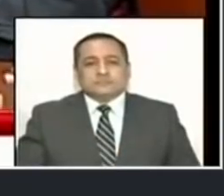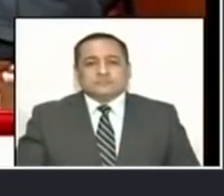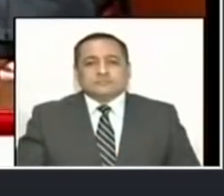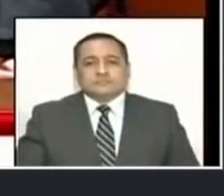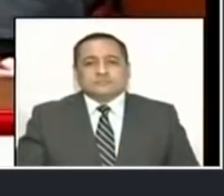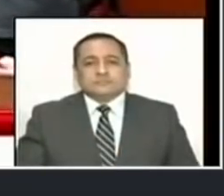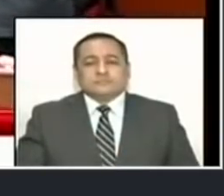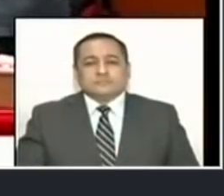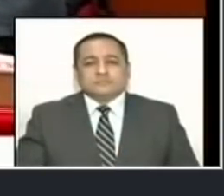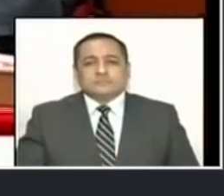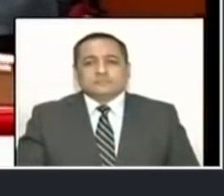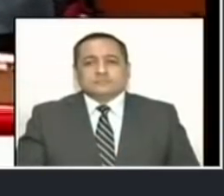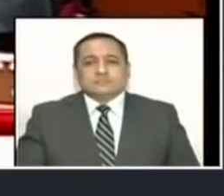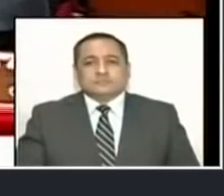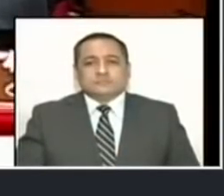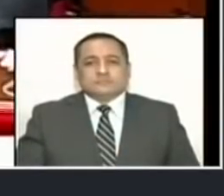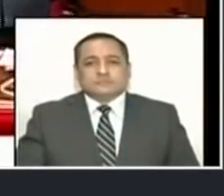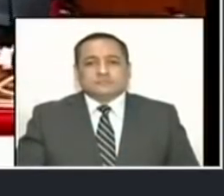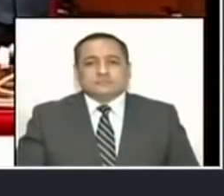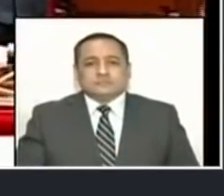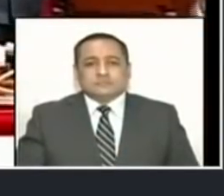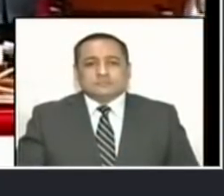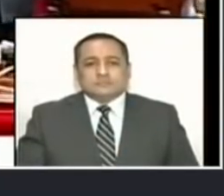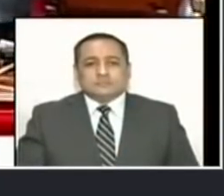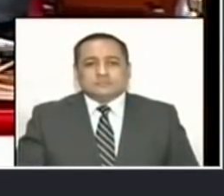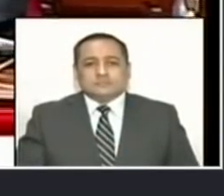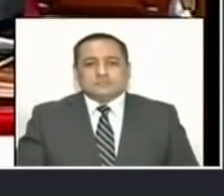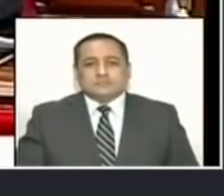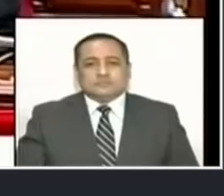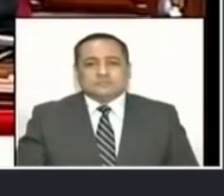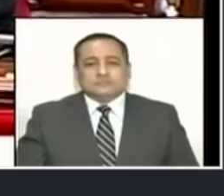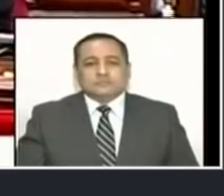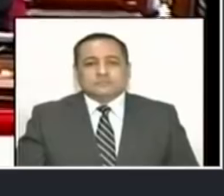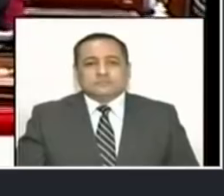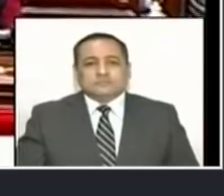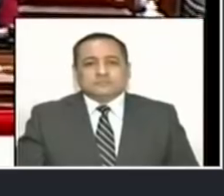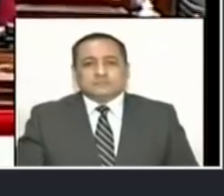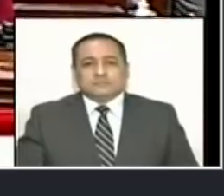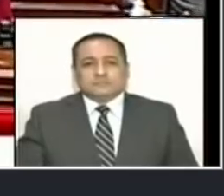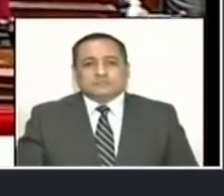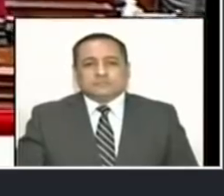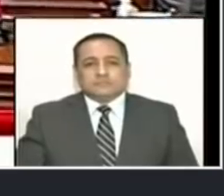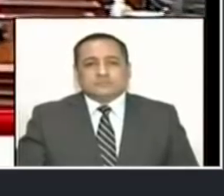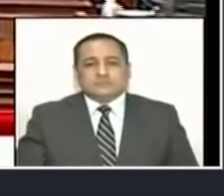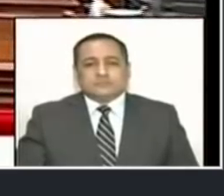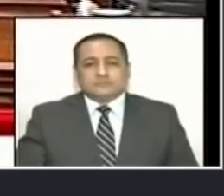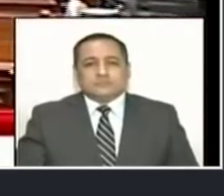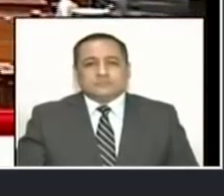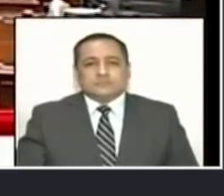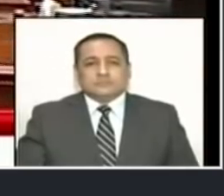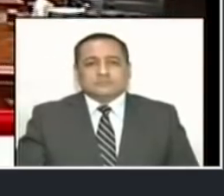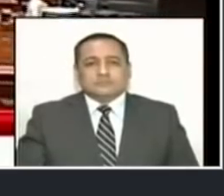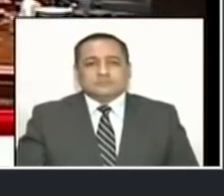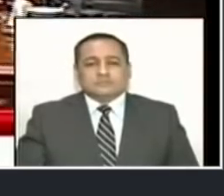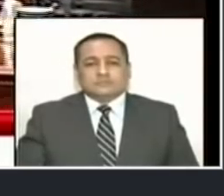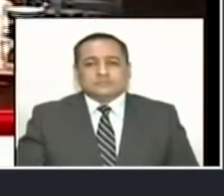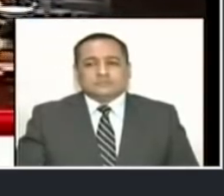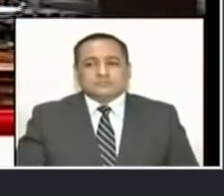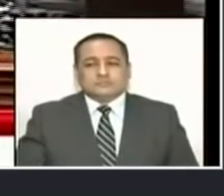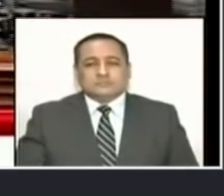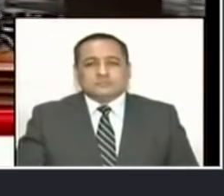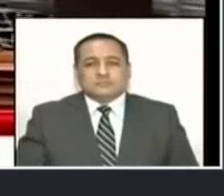candidatos. Eso sí se logró, pero no la inmunidad parlamentaria. Entonces hay una agenda que queda pendiente dentro de la cual está la